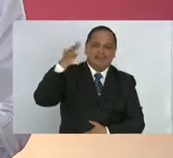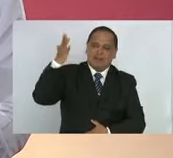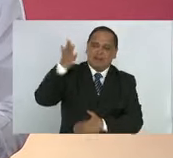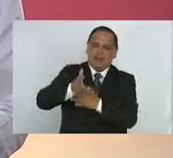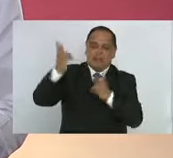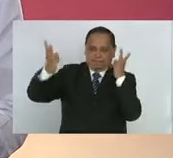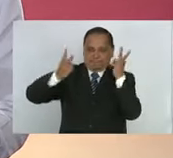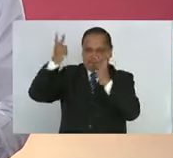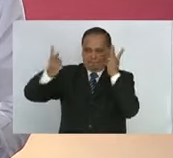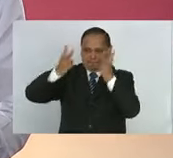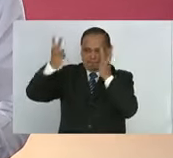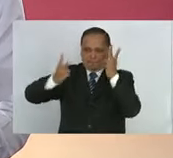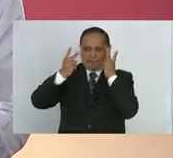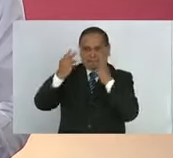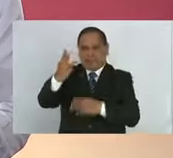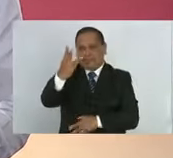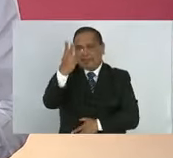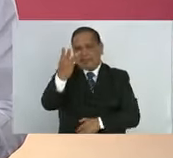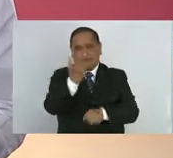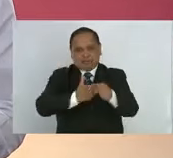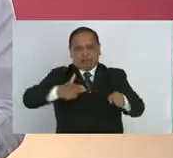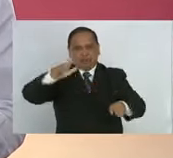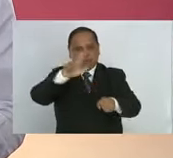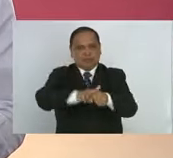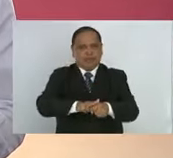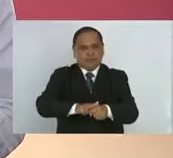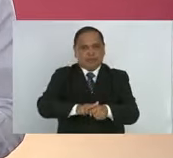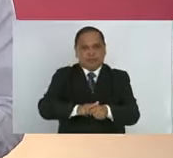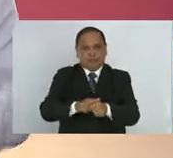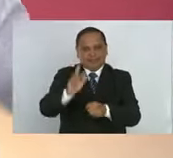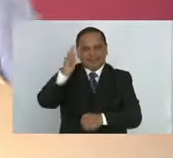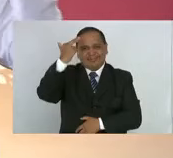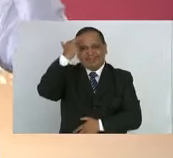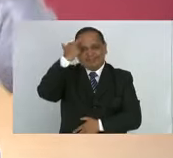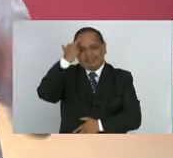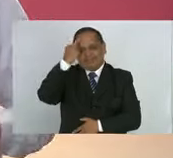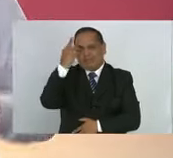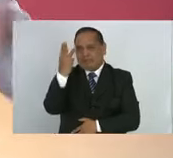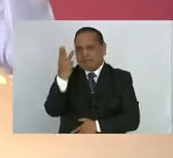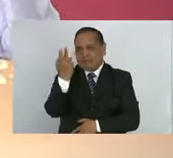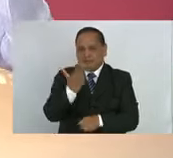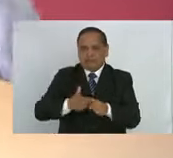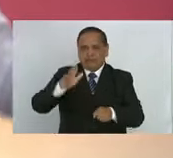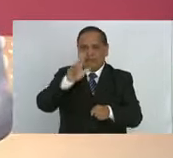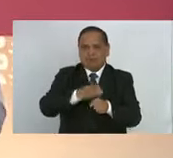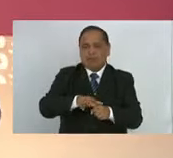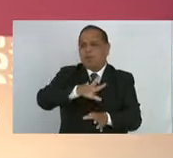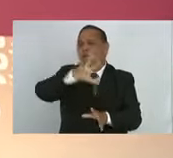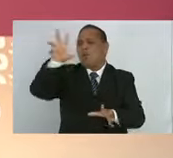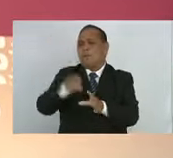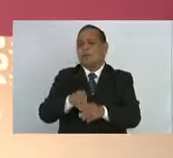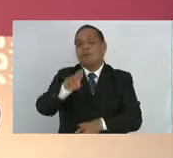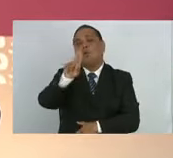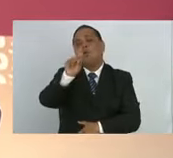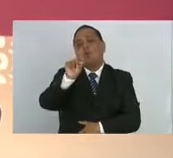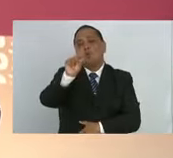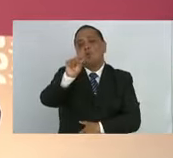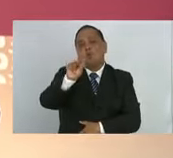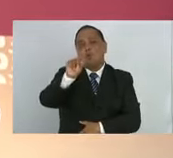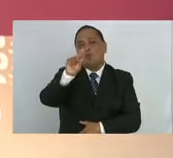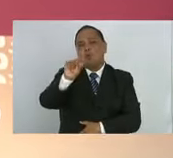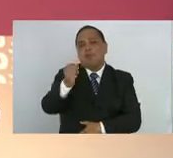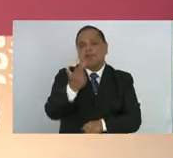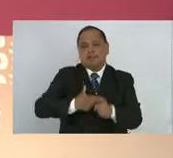y visitamos 3 hospitales. En total visité 80 hospitales